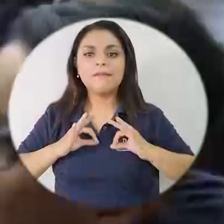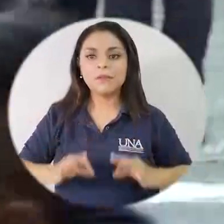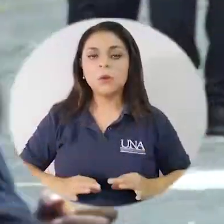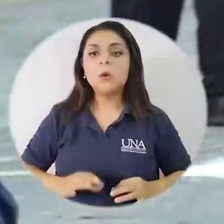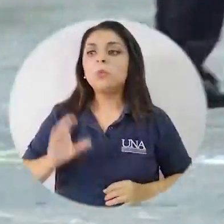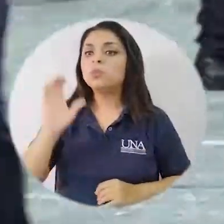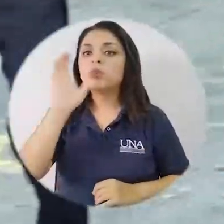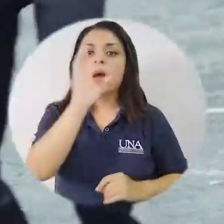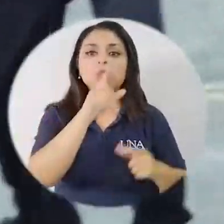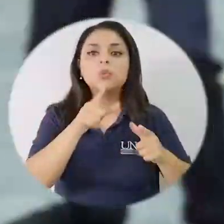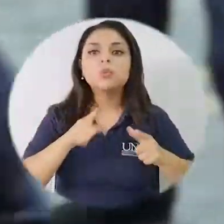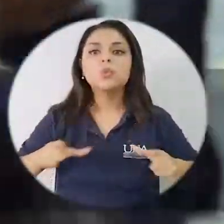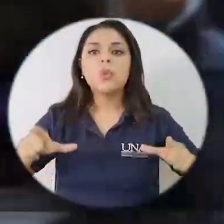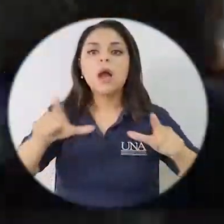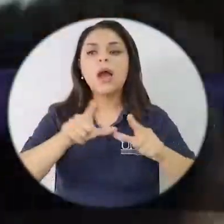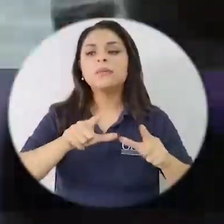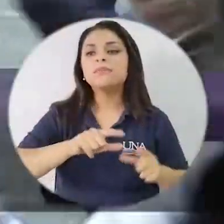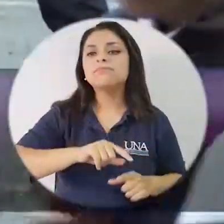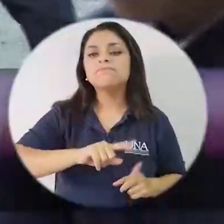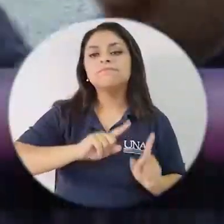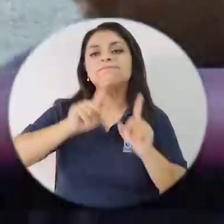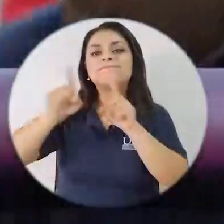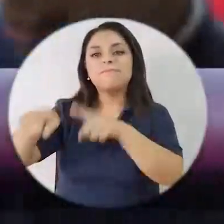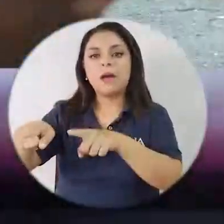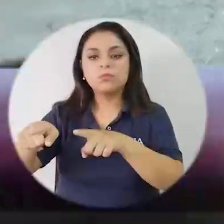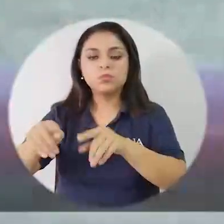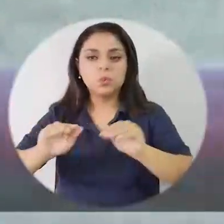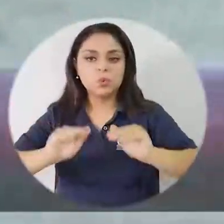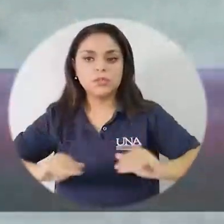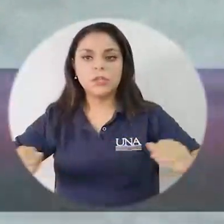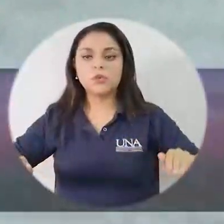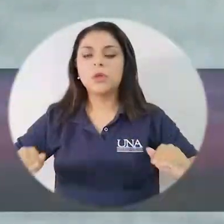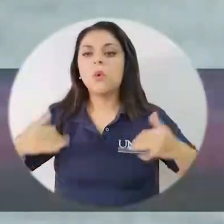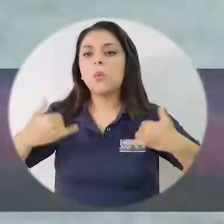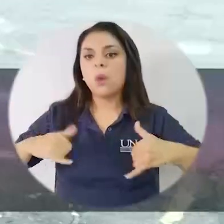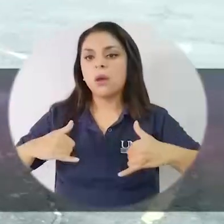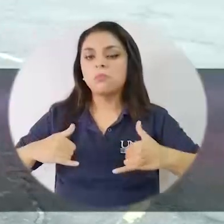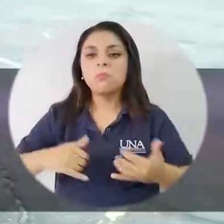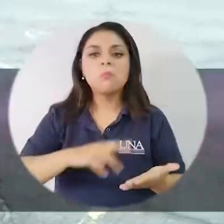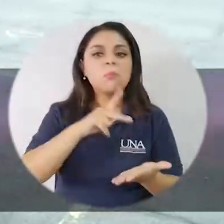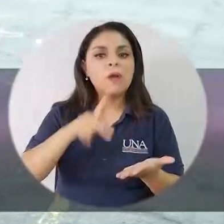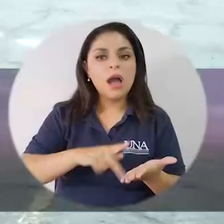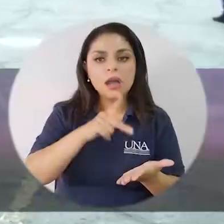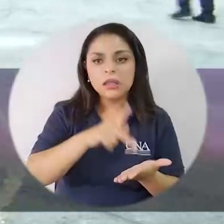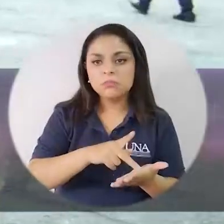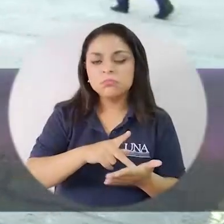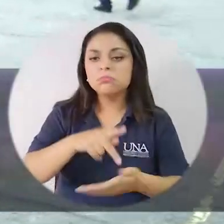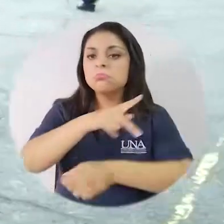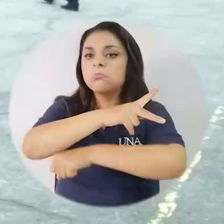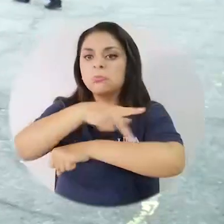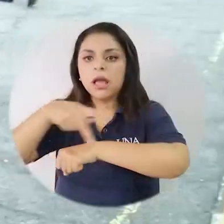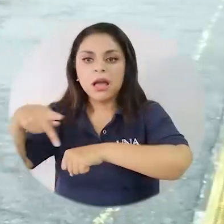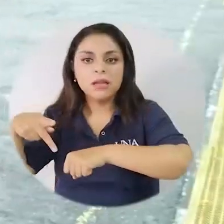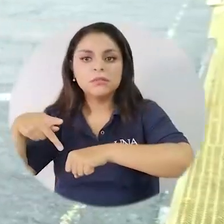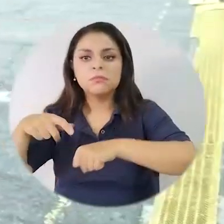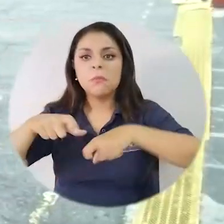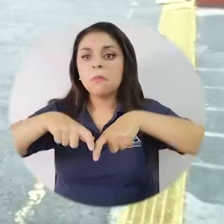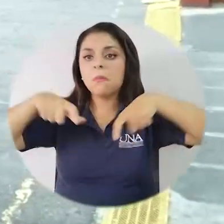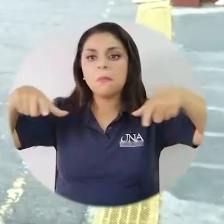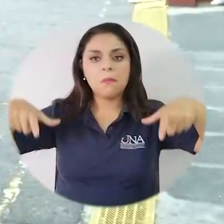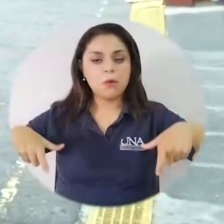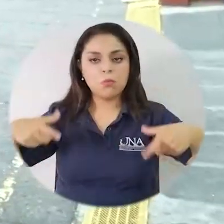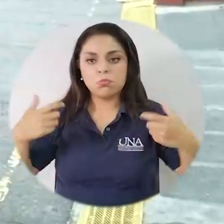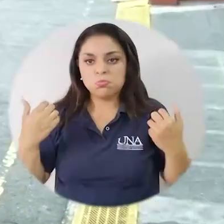a jugar. Llámese parque, llámese una playa, llámese una cancha, ellos los